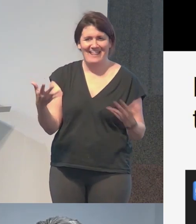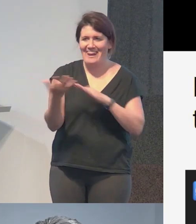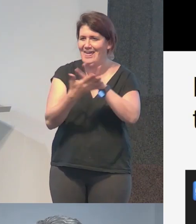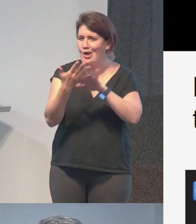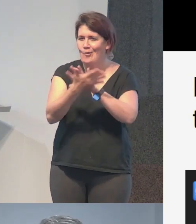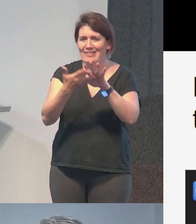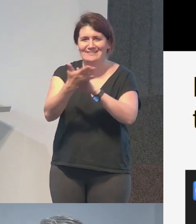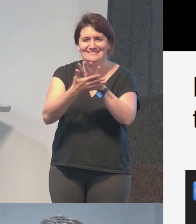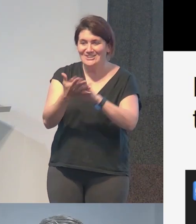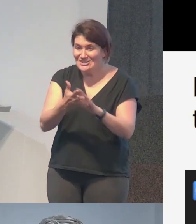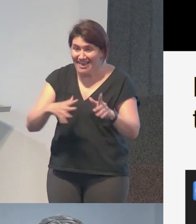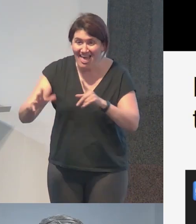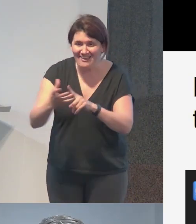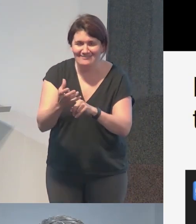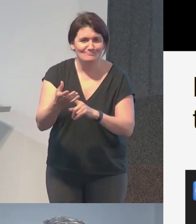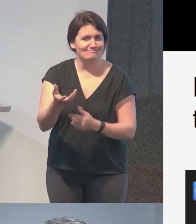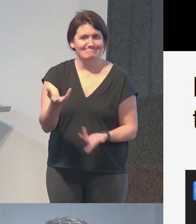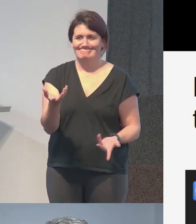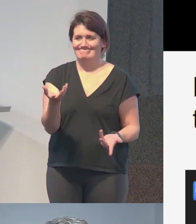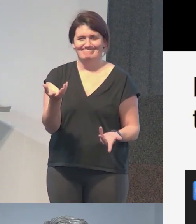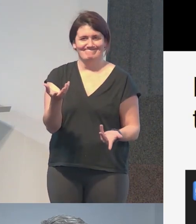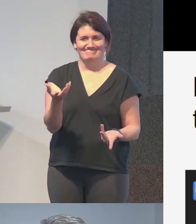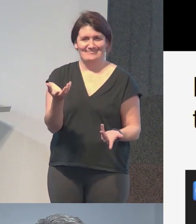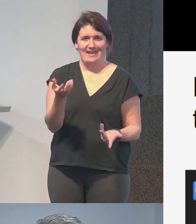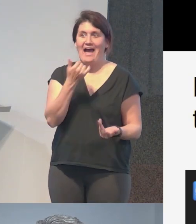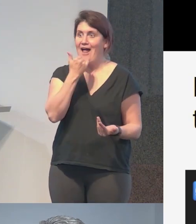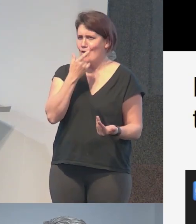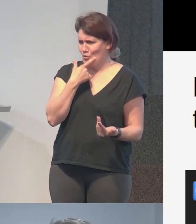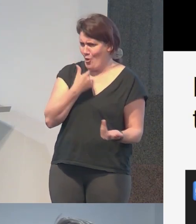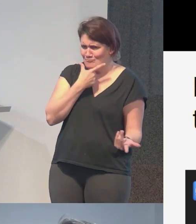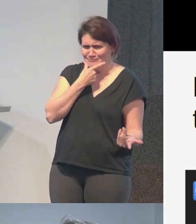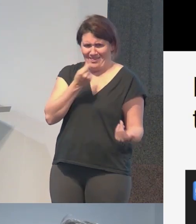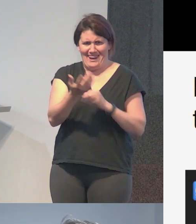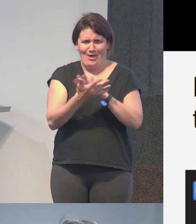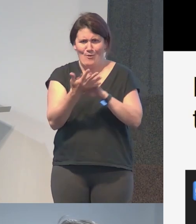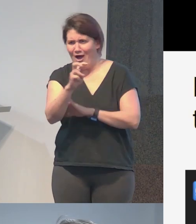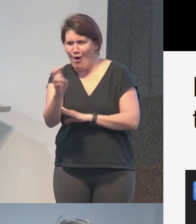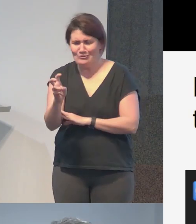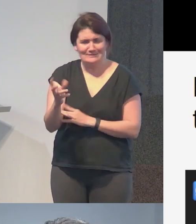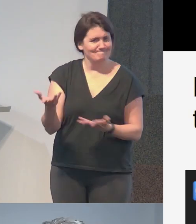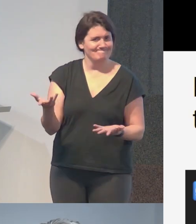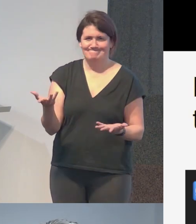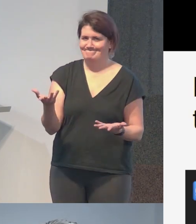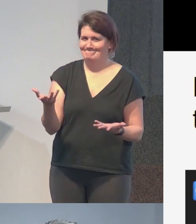dominar algo tan sencillo como otra lengua?